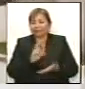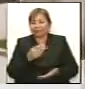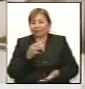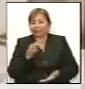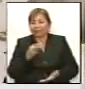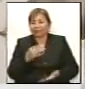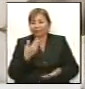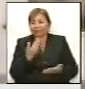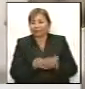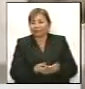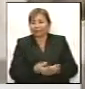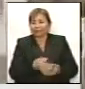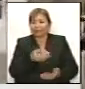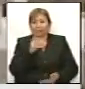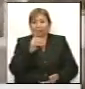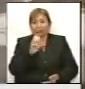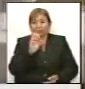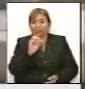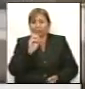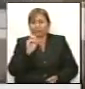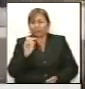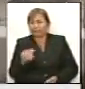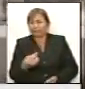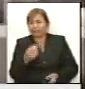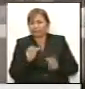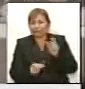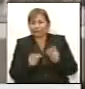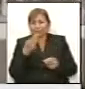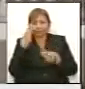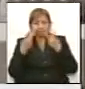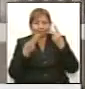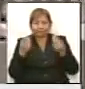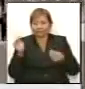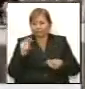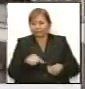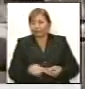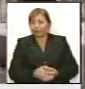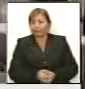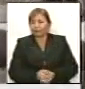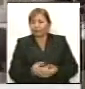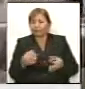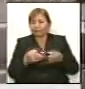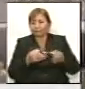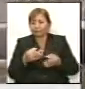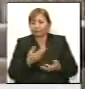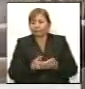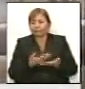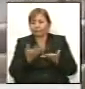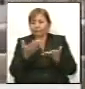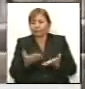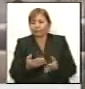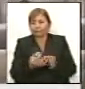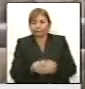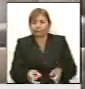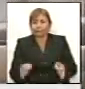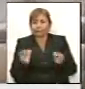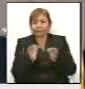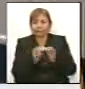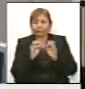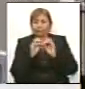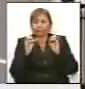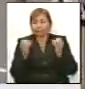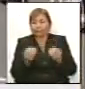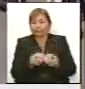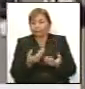estima la llegada de más de 100.000 visitantes, agilizando de esta manera nuestra economía y ofreciendo importantes cambios